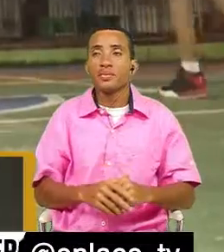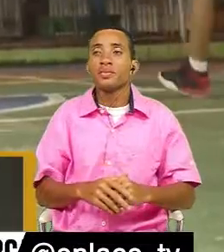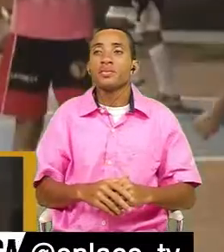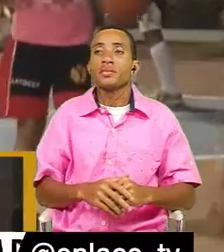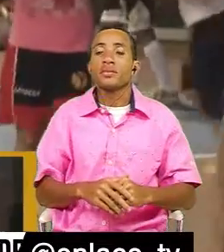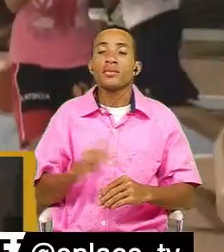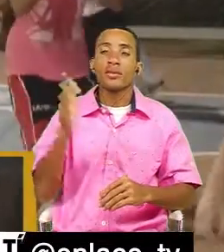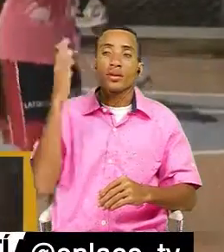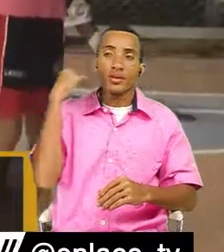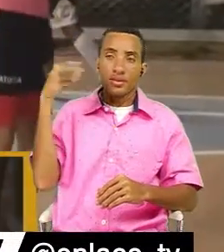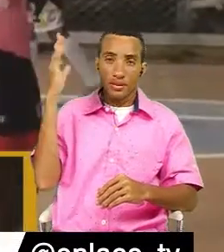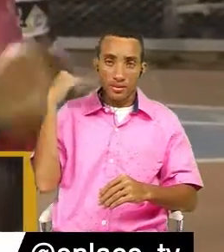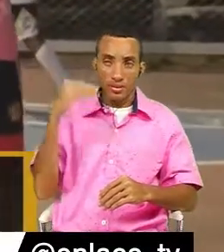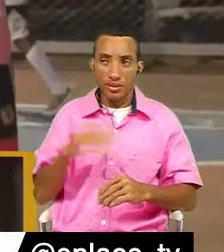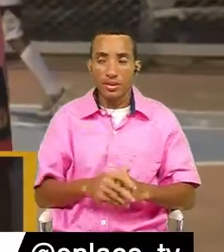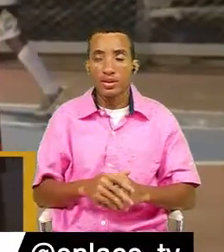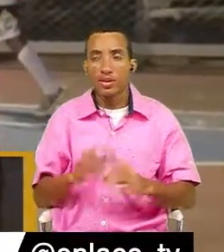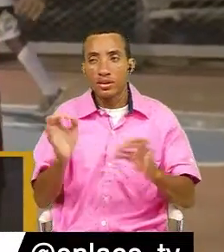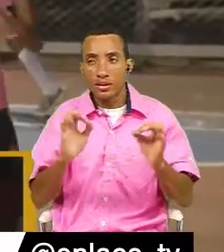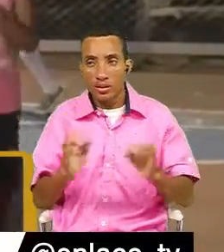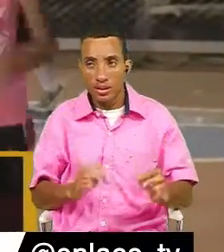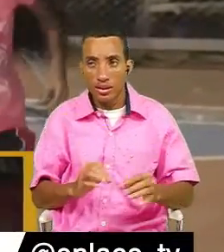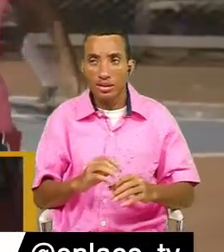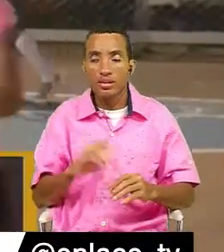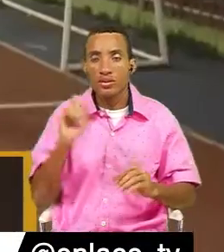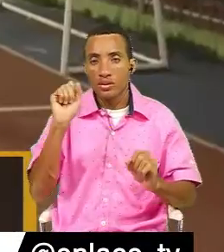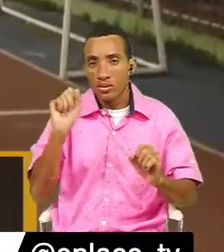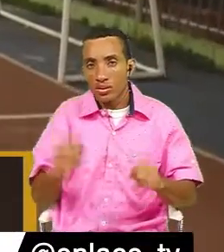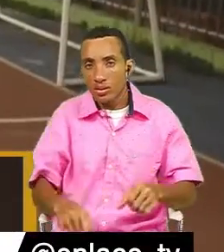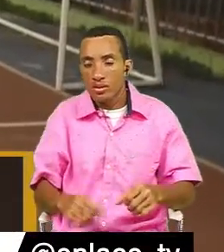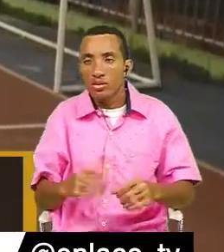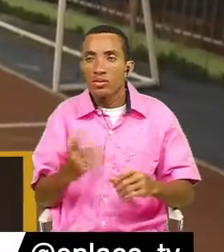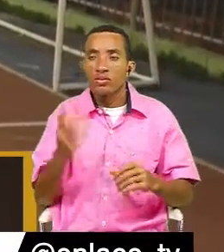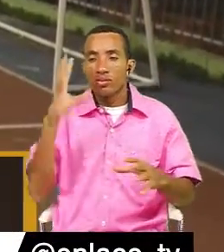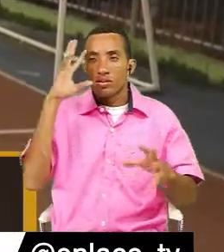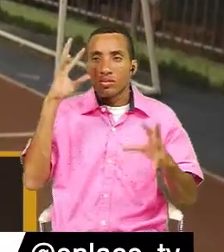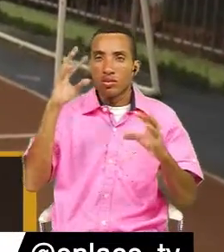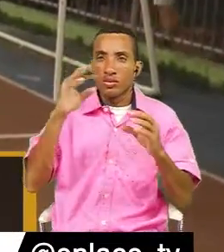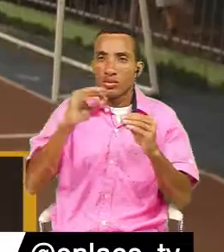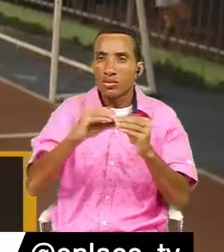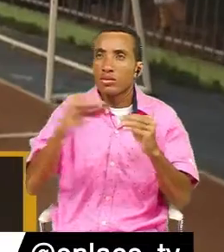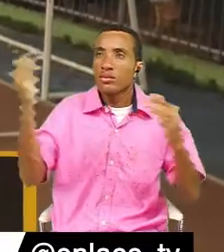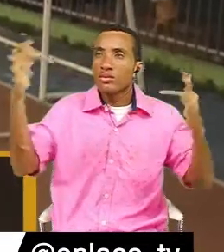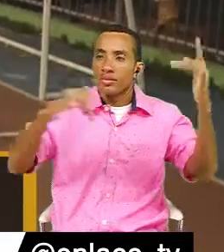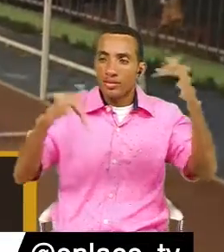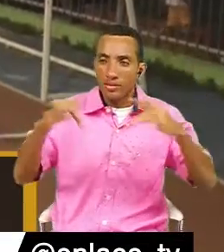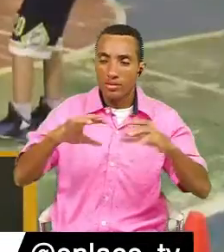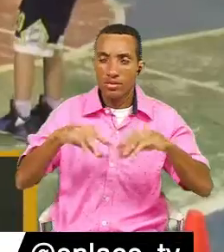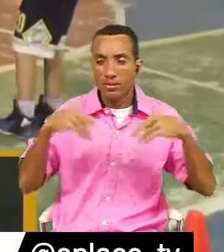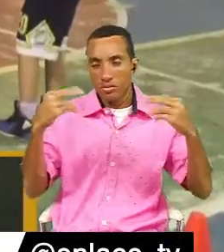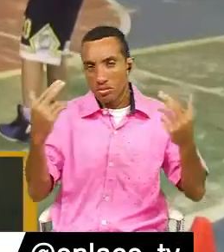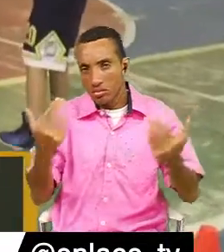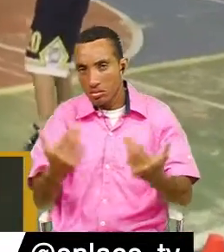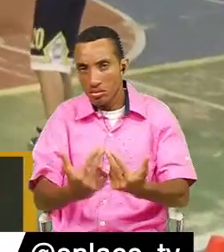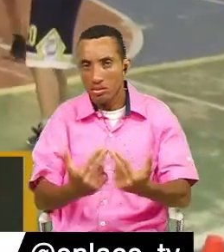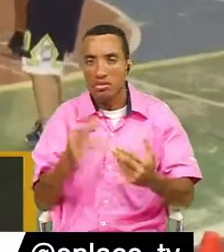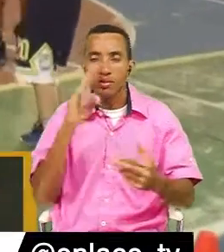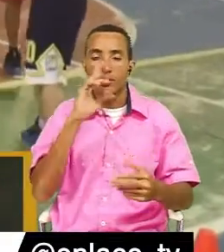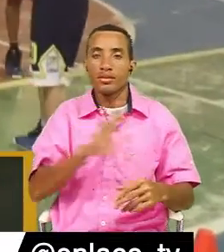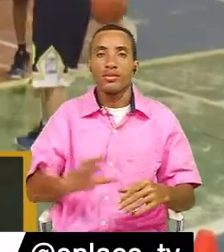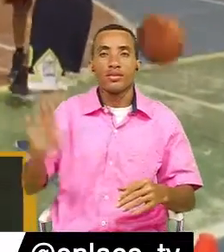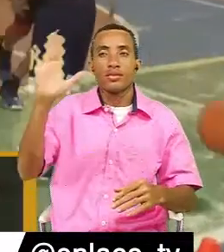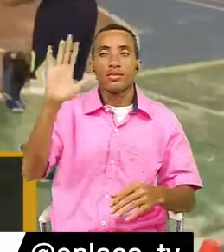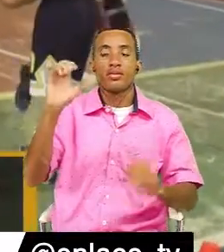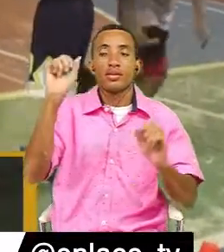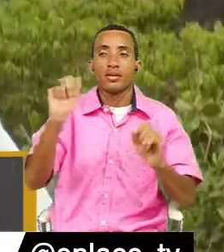equipo antiguo. Esta organización deportiva programa su asistencia a encuentros nacionales para mantener en constante movimiento a sus deportistas. Eso es